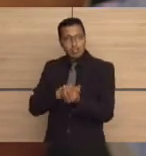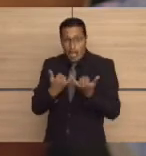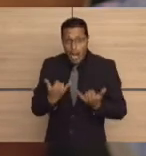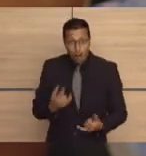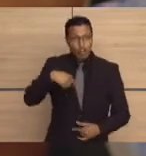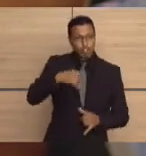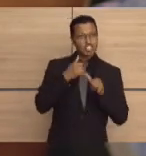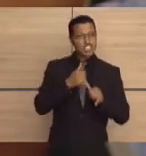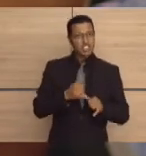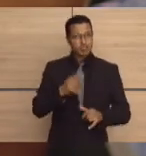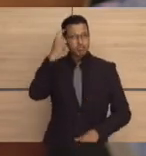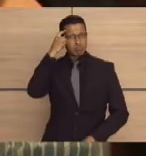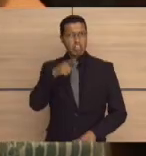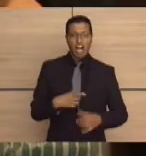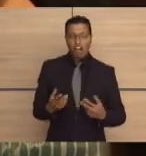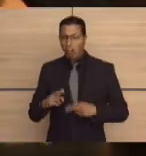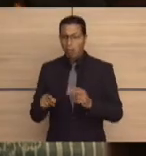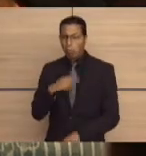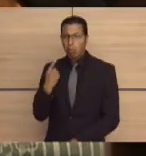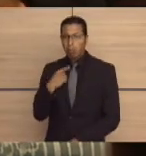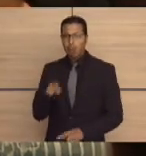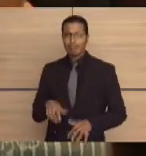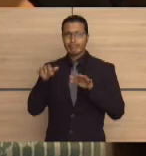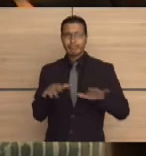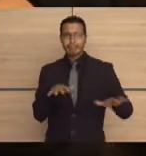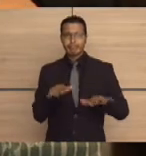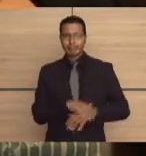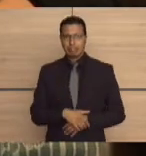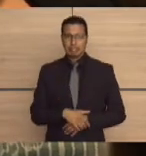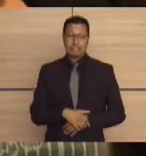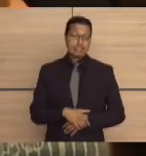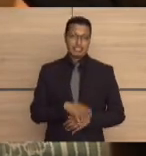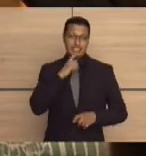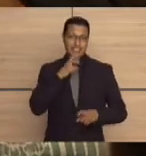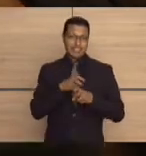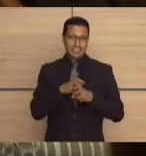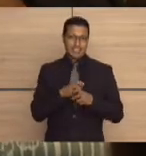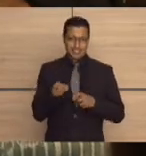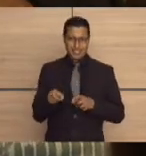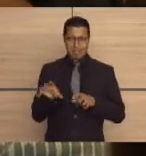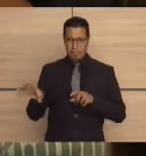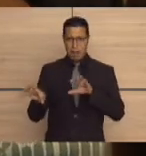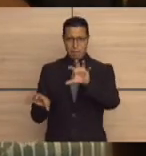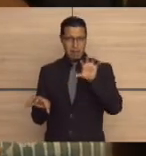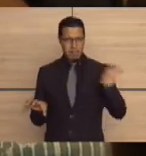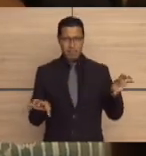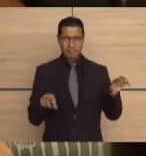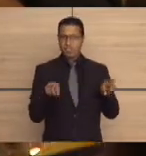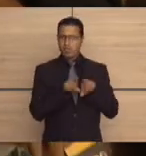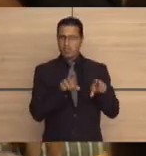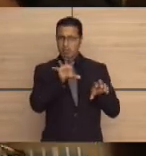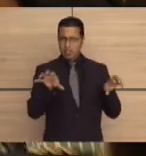inundan. Y esos tres países no se parecen en nada al país de selvas lluviosas de los Catíos del